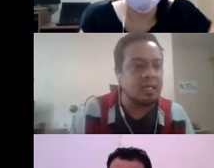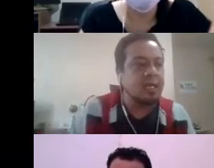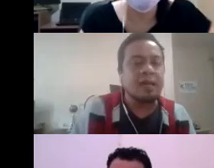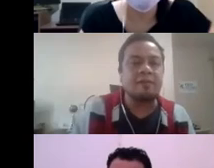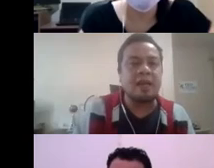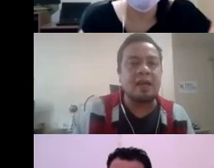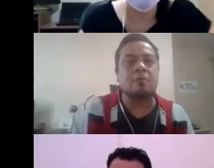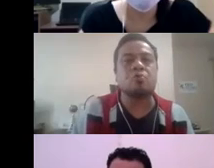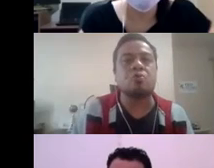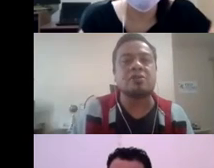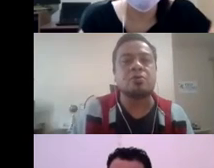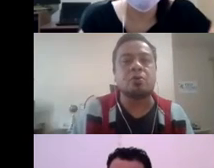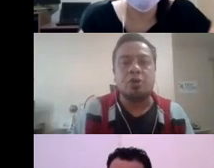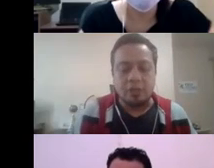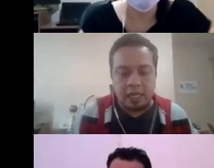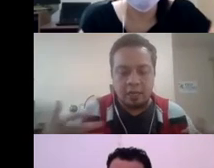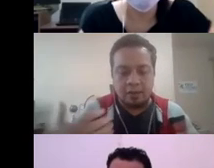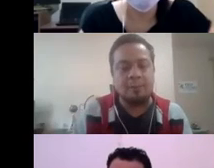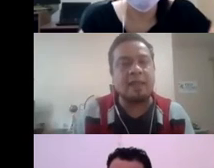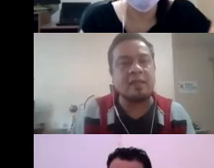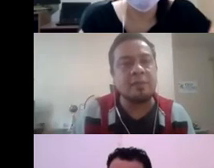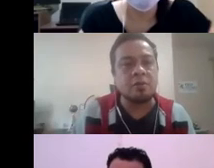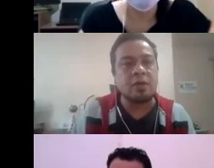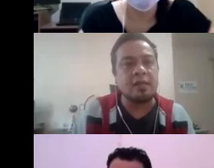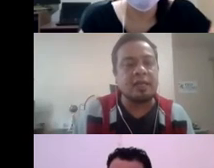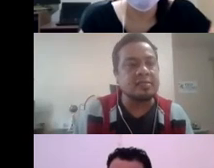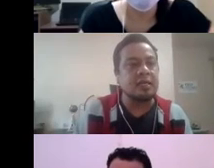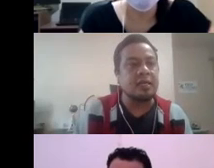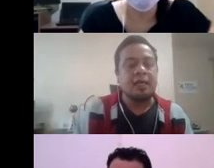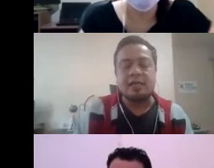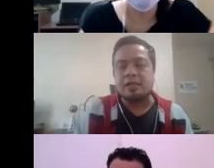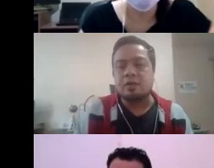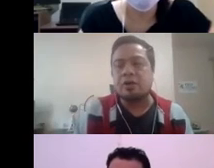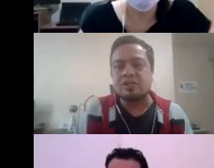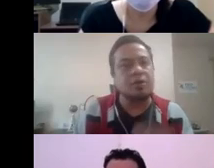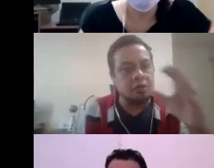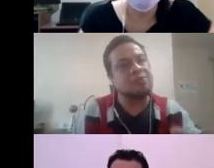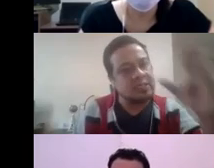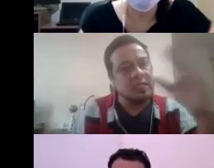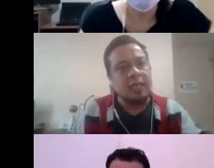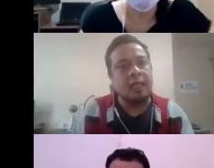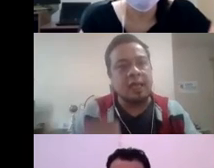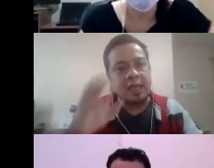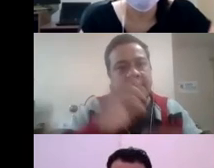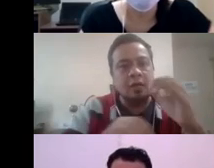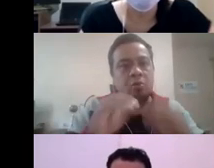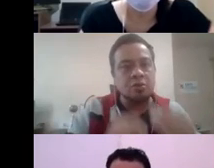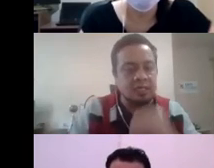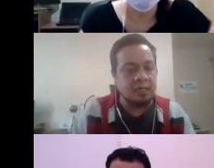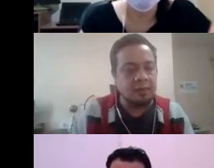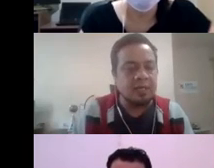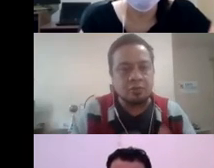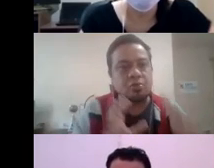verse reflejado mucho de eso, del planteamiento general que hace el Congreso, y entonces en